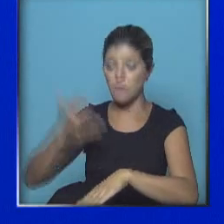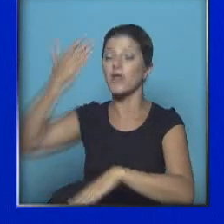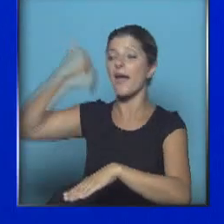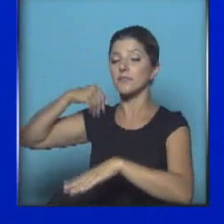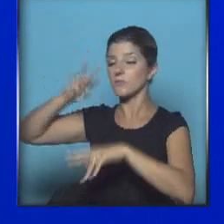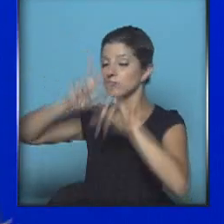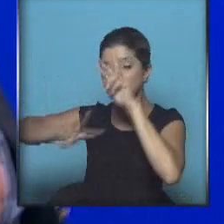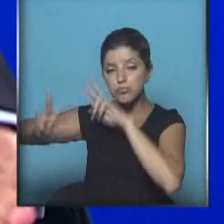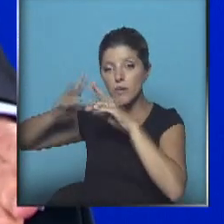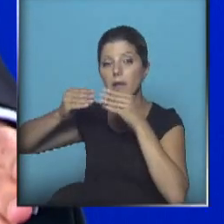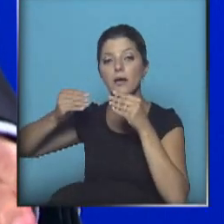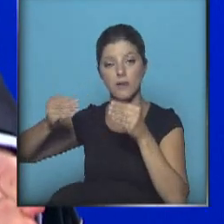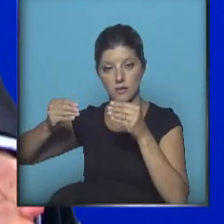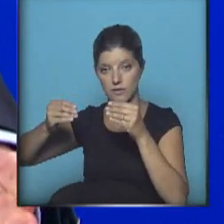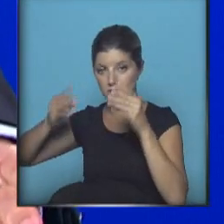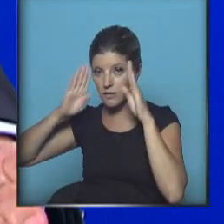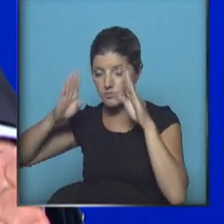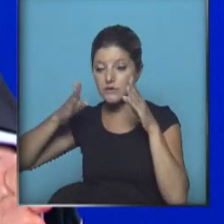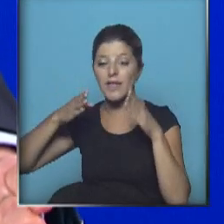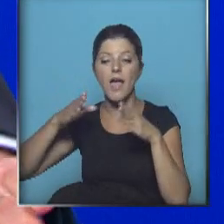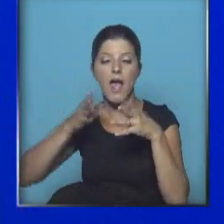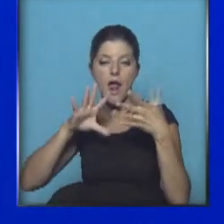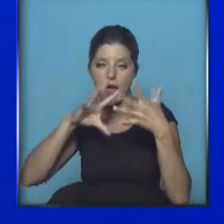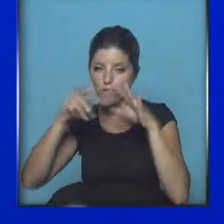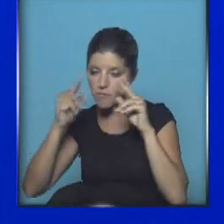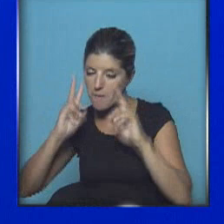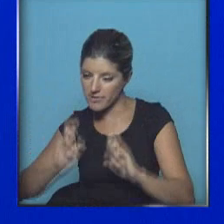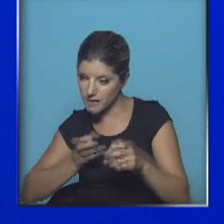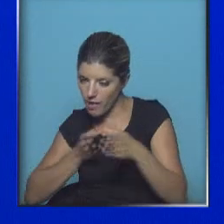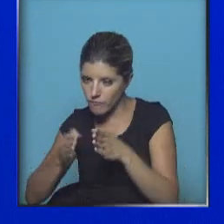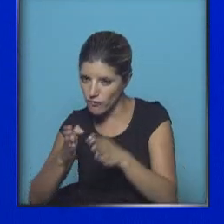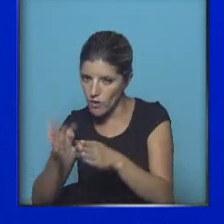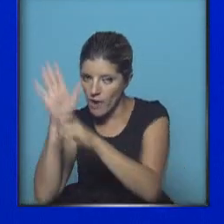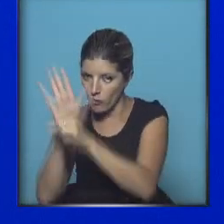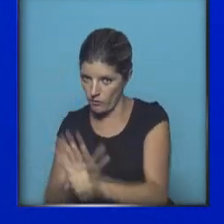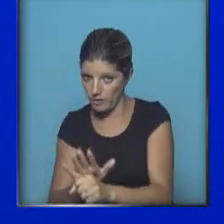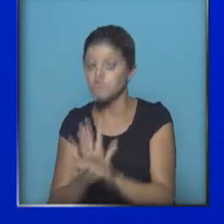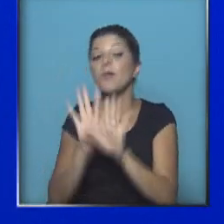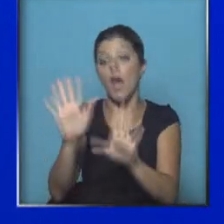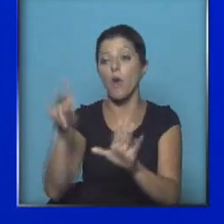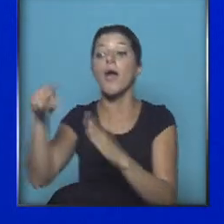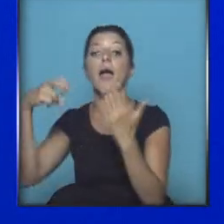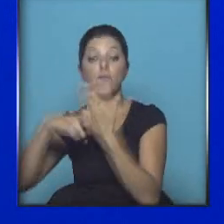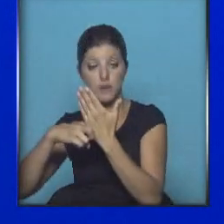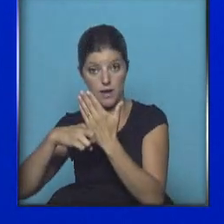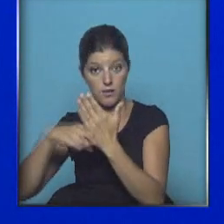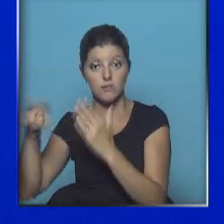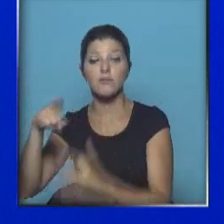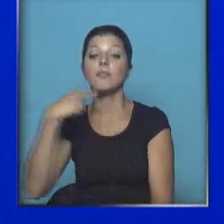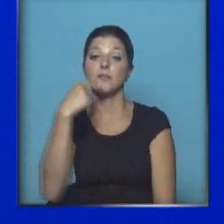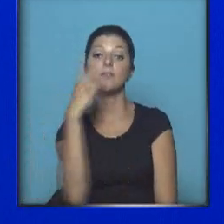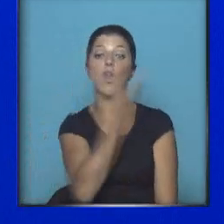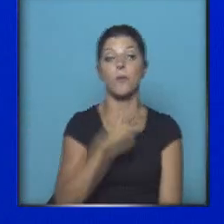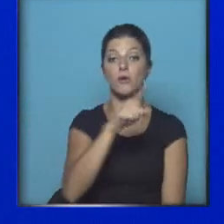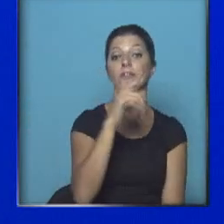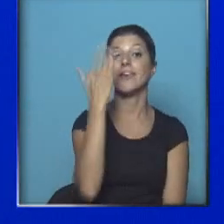sido el desvío de la investigación y el encubrimiento. Ahora, el fiscal Nisman acusa al gobierno de Cristina de